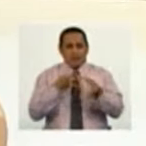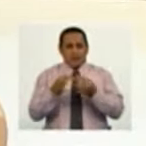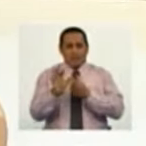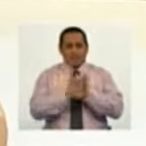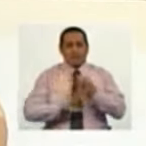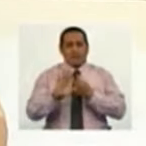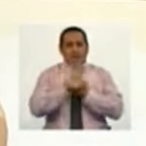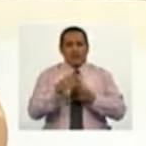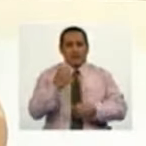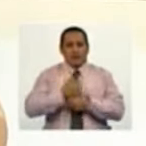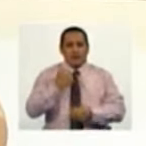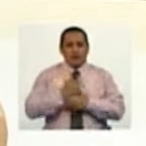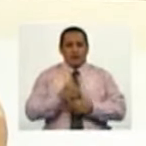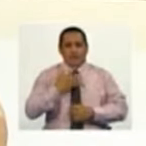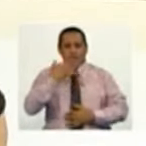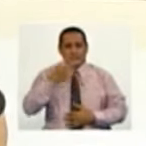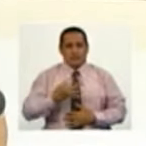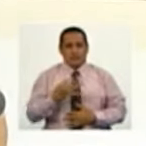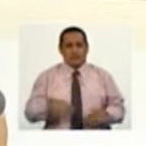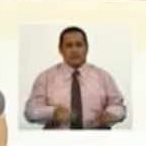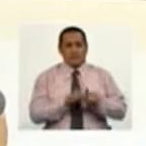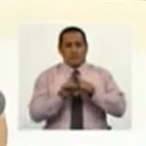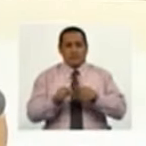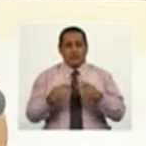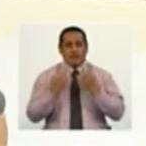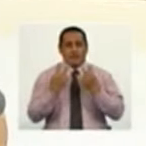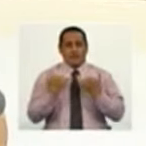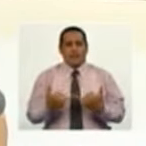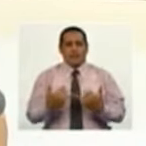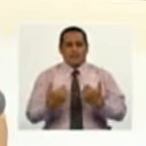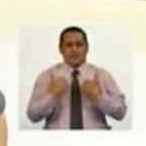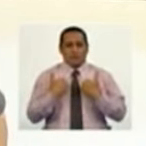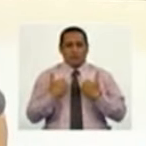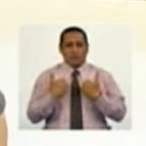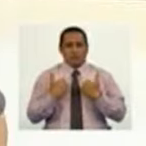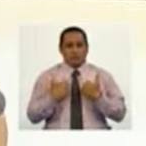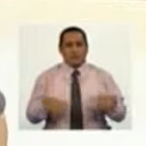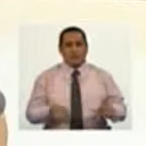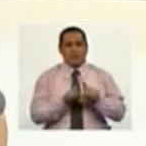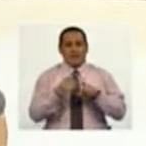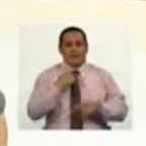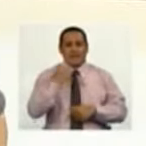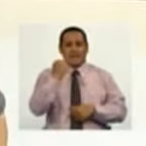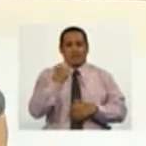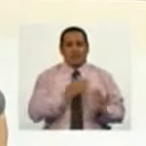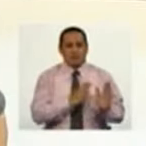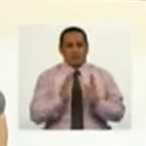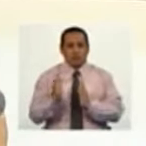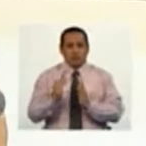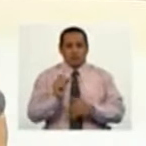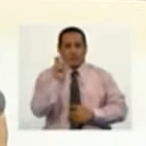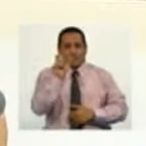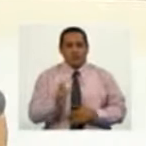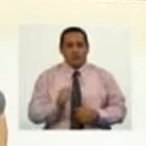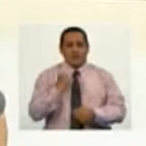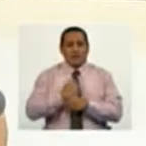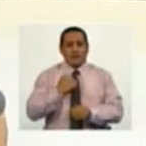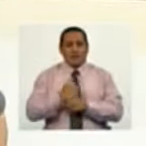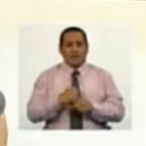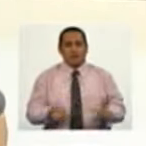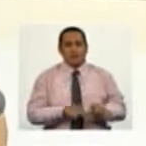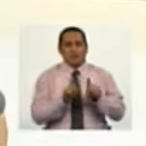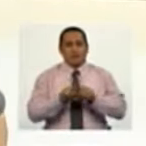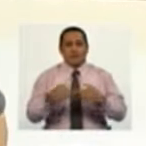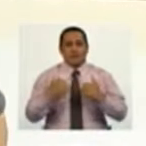a proteger? Al trabajador, sin duda. Lo que ocurre es que aquí tenemos, por un lado, el derecho al debido proceso del trabajador,